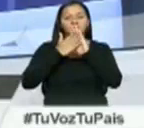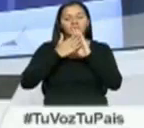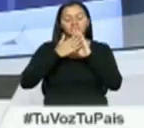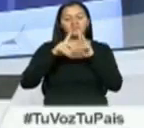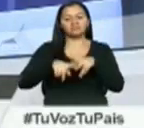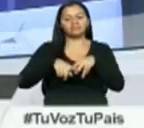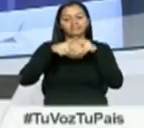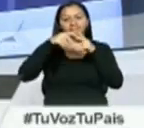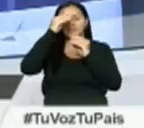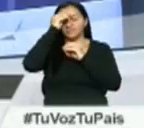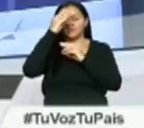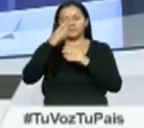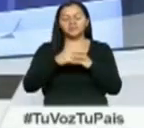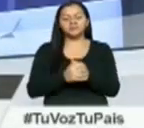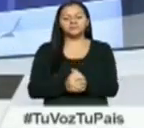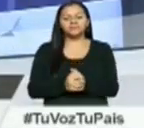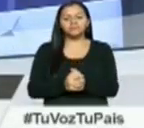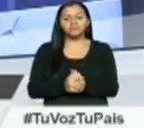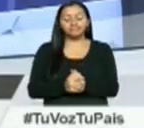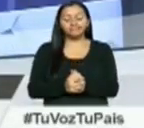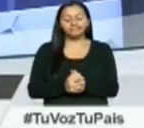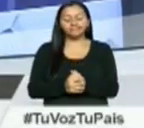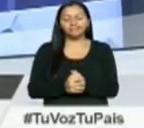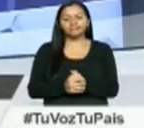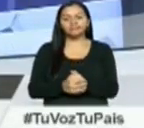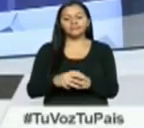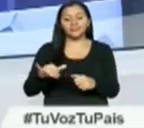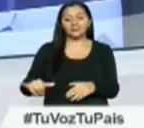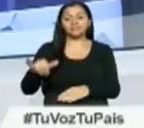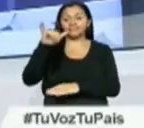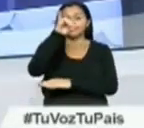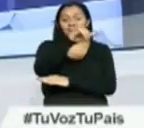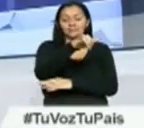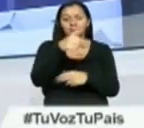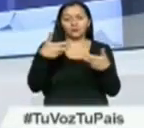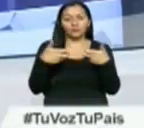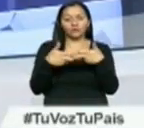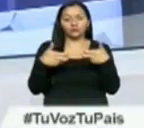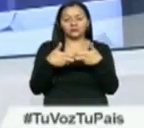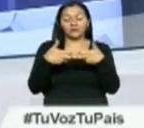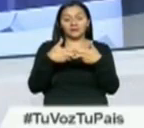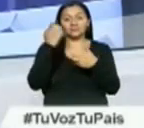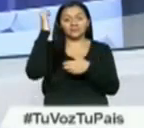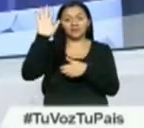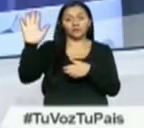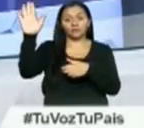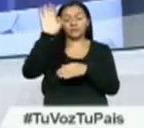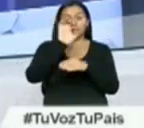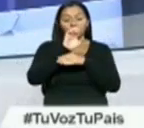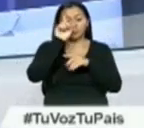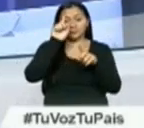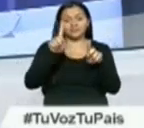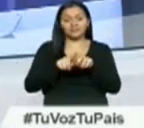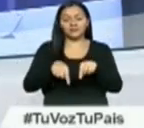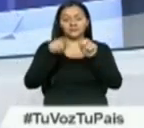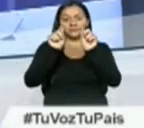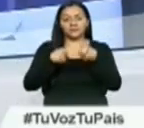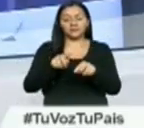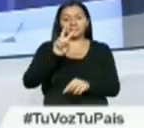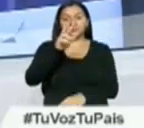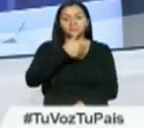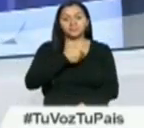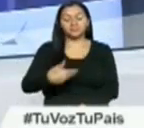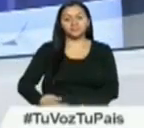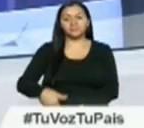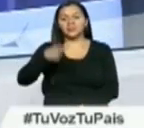información. Previo a su viaje a Bruselas para la firma del acuerdo multipartes con la Unión Europea, el vicepresidente de la República, Jorge